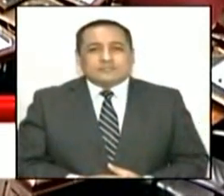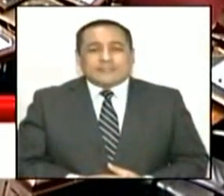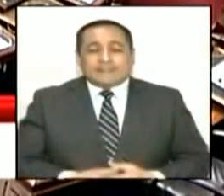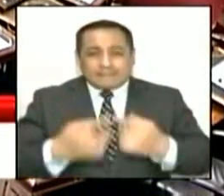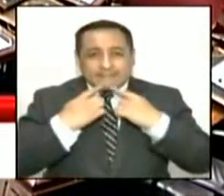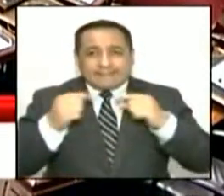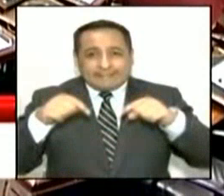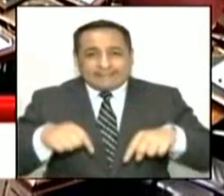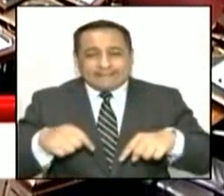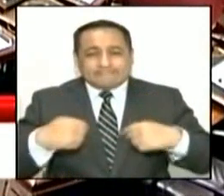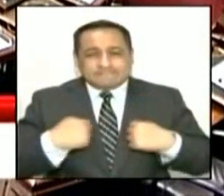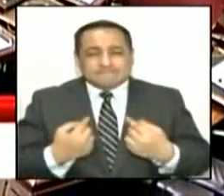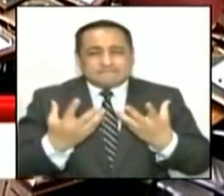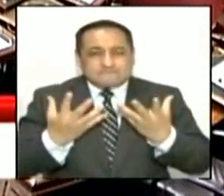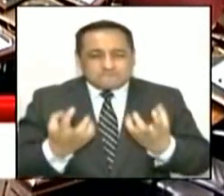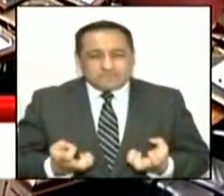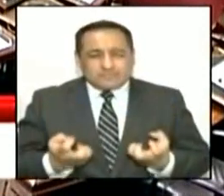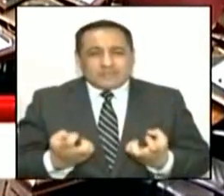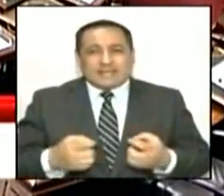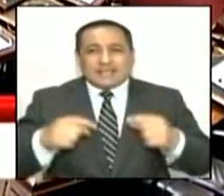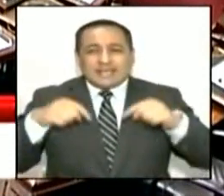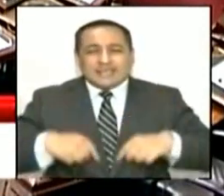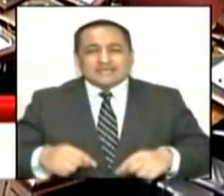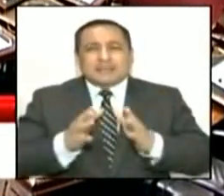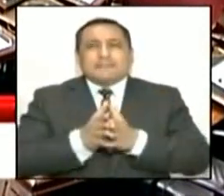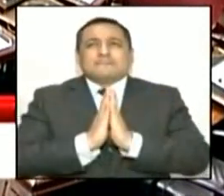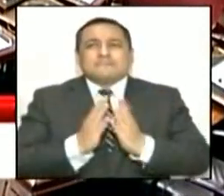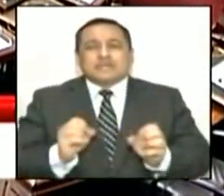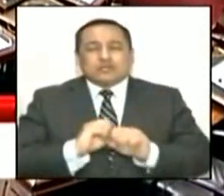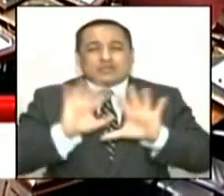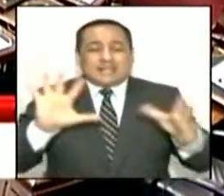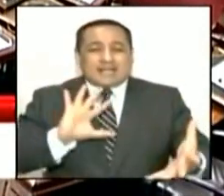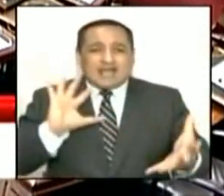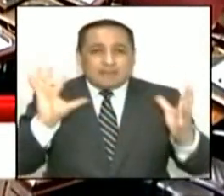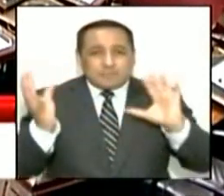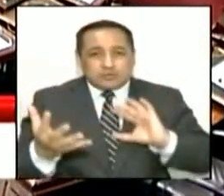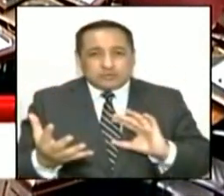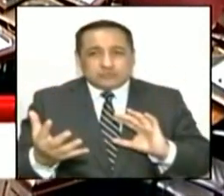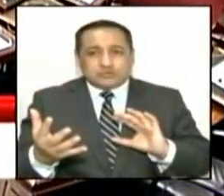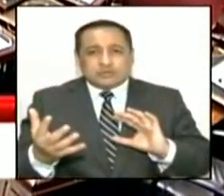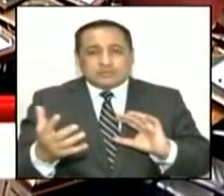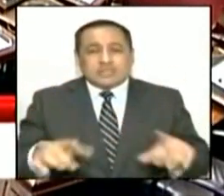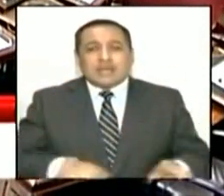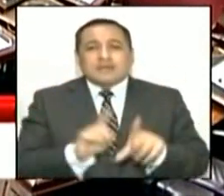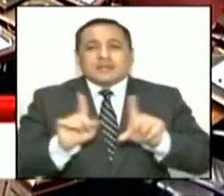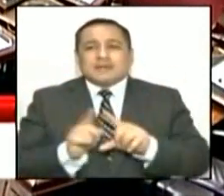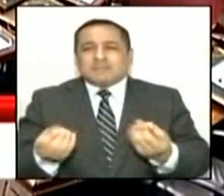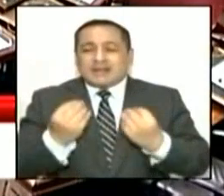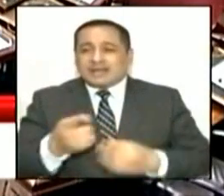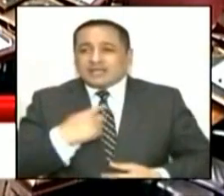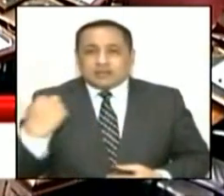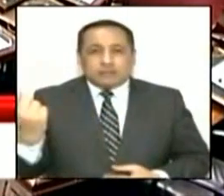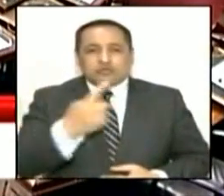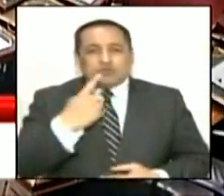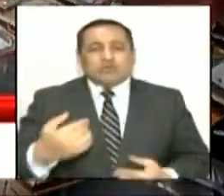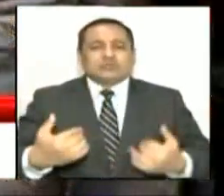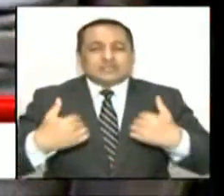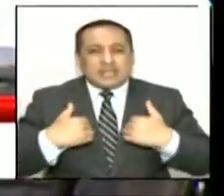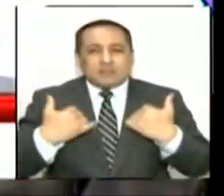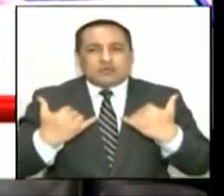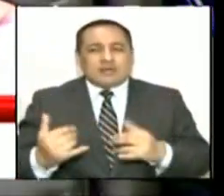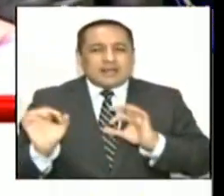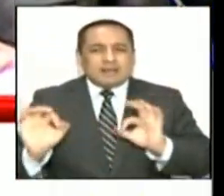Este deseo, este grito de reformas y de cambios para que todos podamos tener las